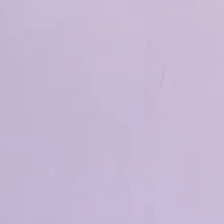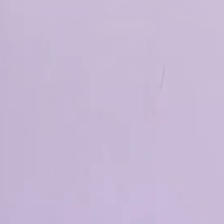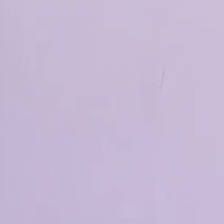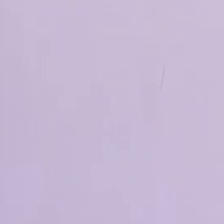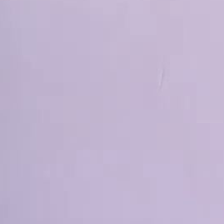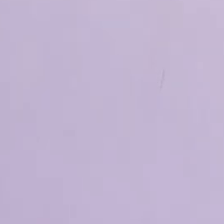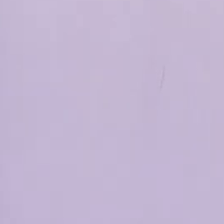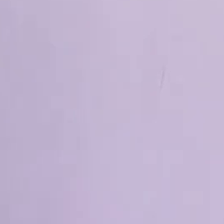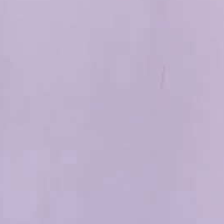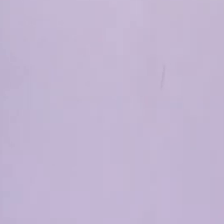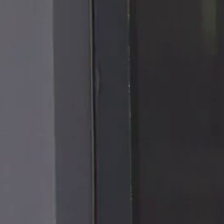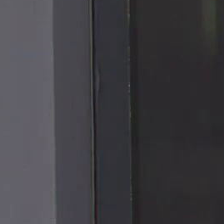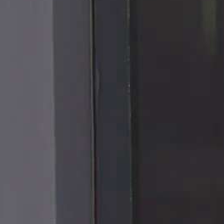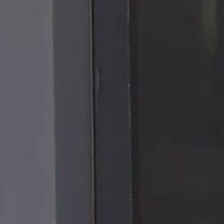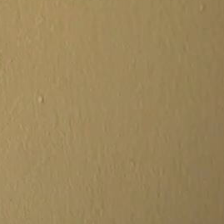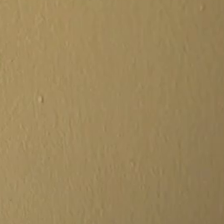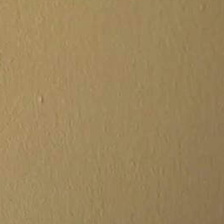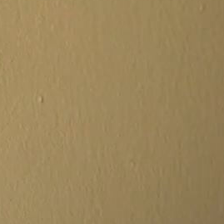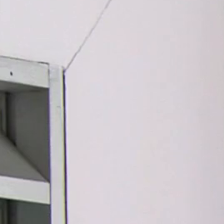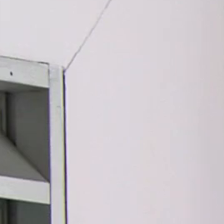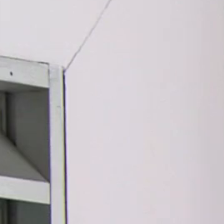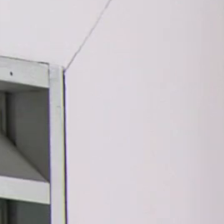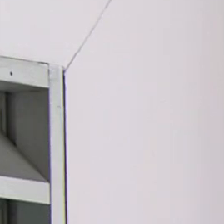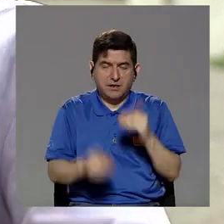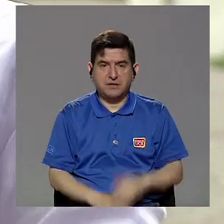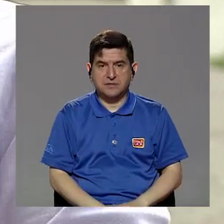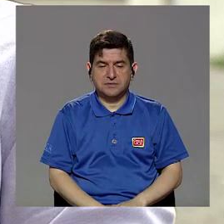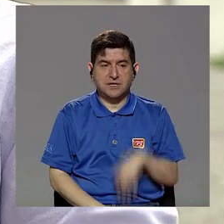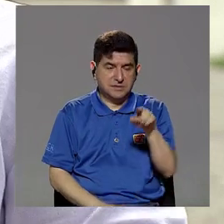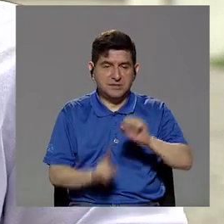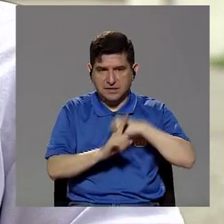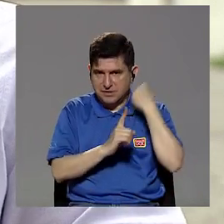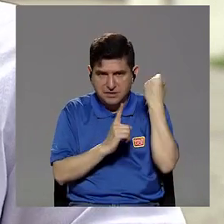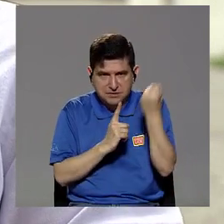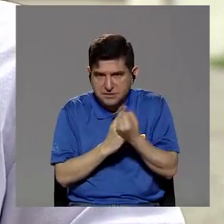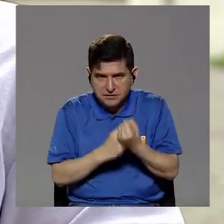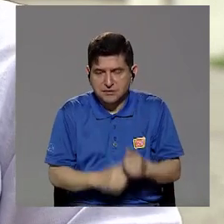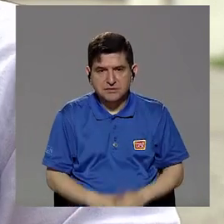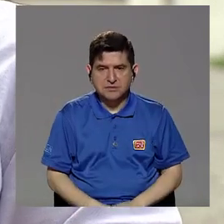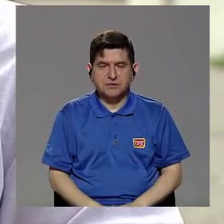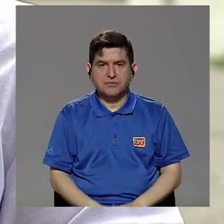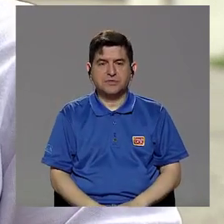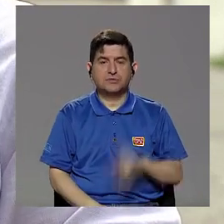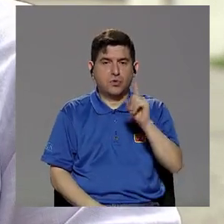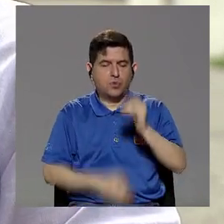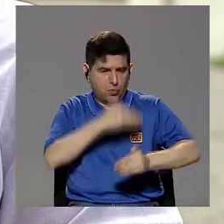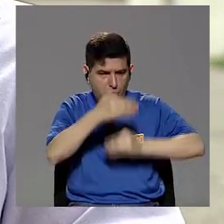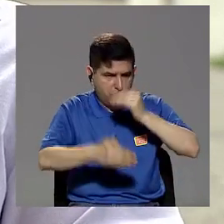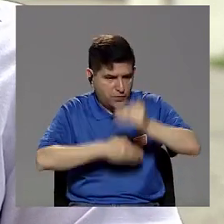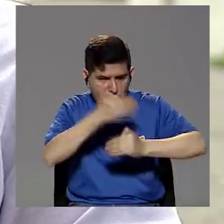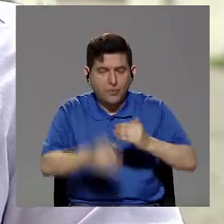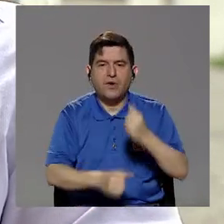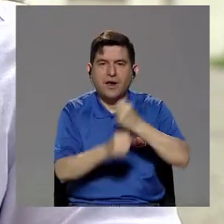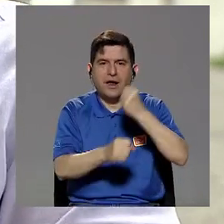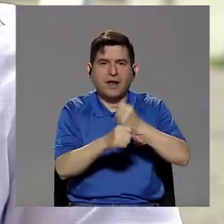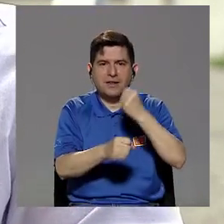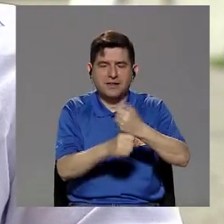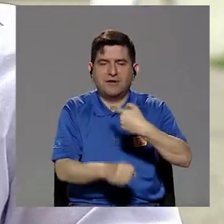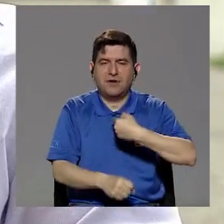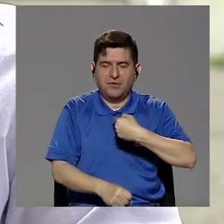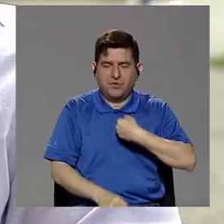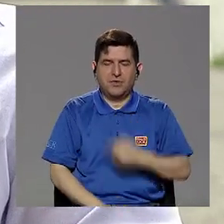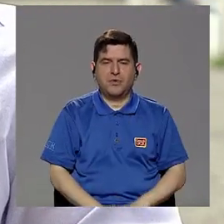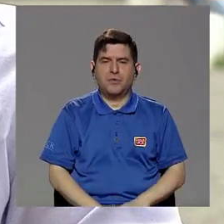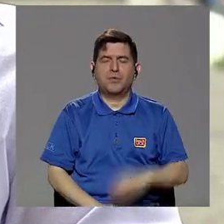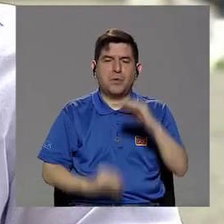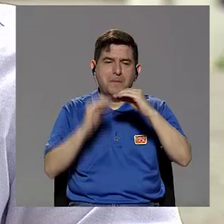posible. Y ya en el momento que consultan, que ya tienen el diario miccional o que ya han hecho, ya van con cierto camino adelantado, entonces el trabajo de uno